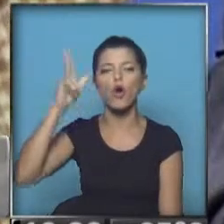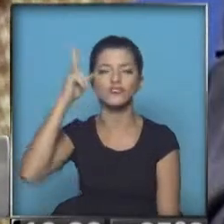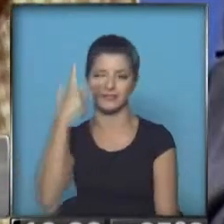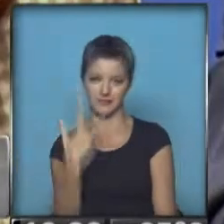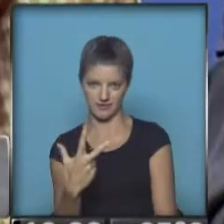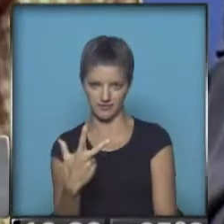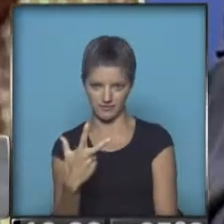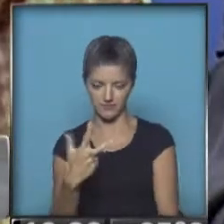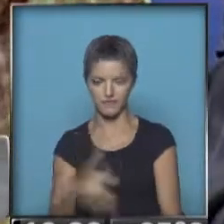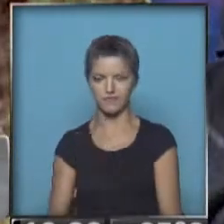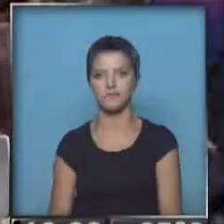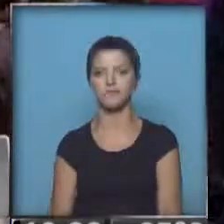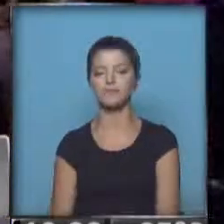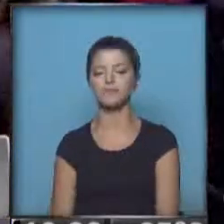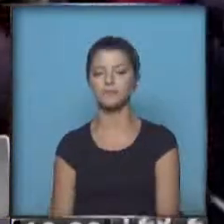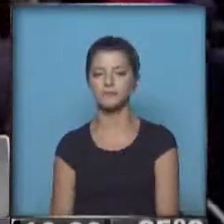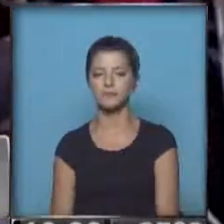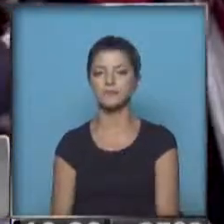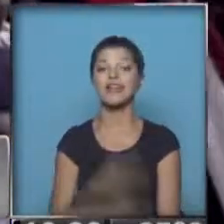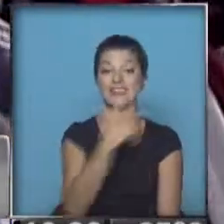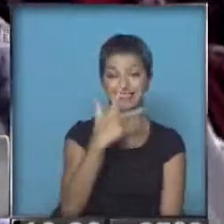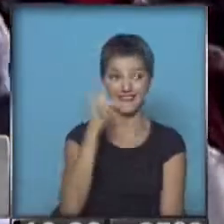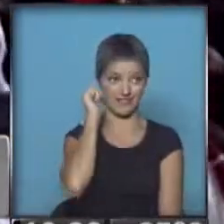1983, tenía